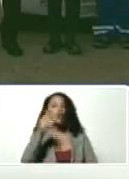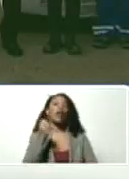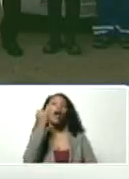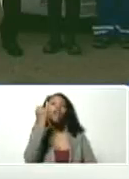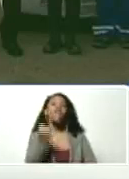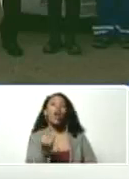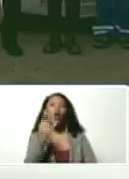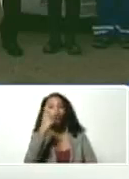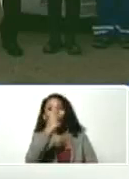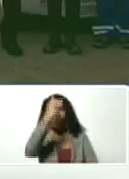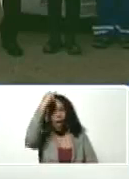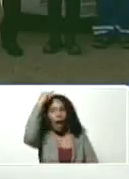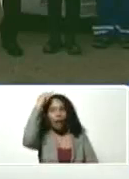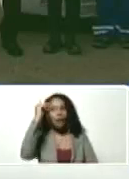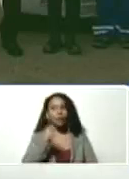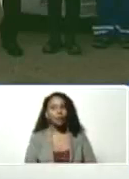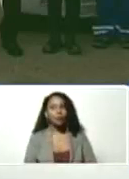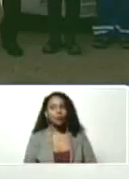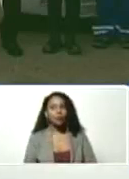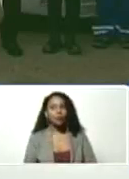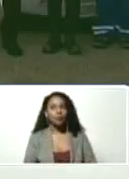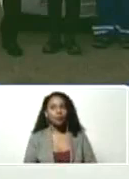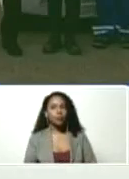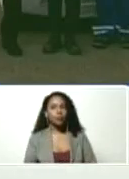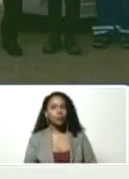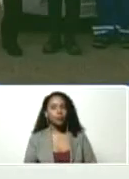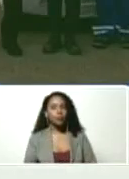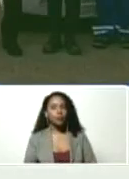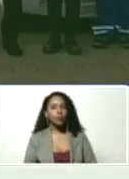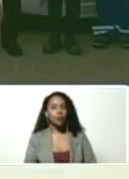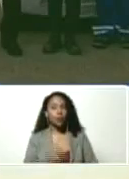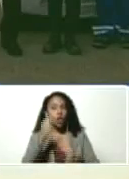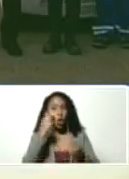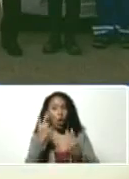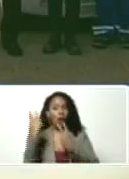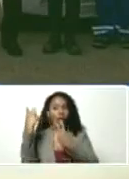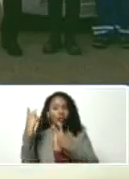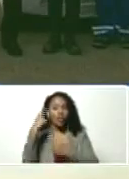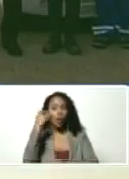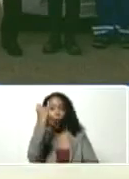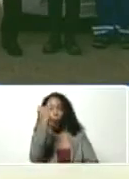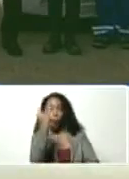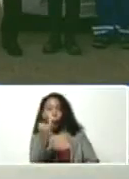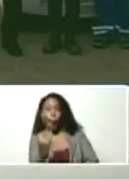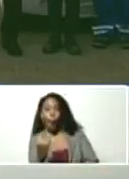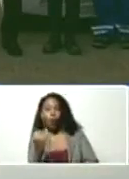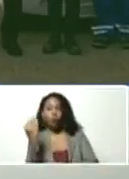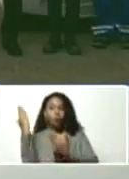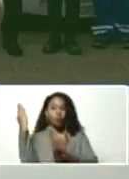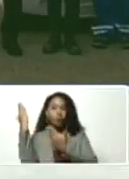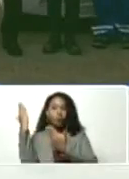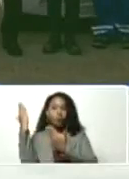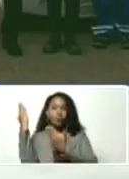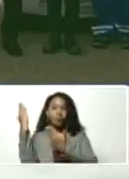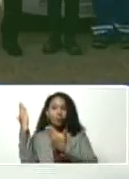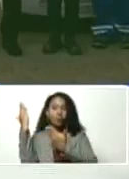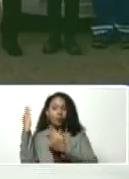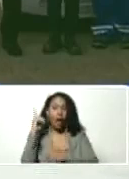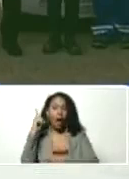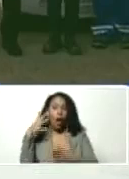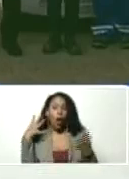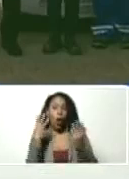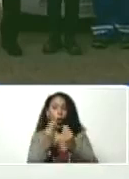Tarek El Aissami. Allá lo veo, se ve delgadito Tarek. ¿Ah? Se encuentra con